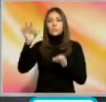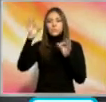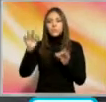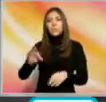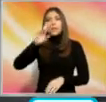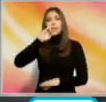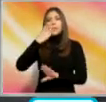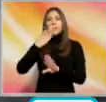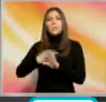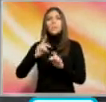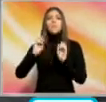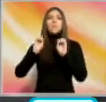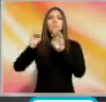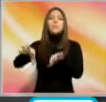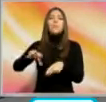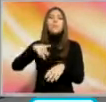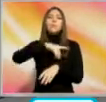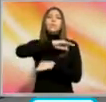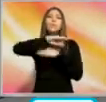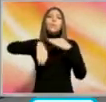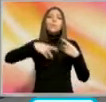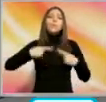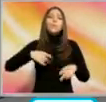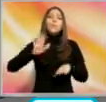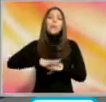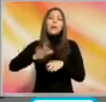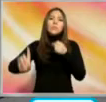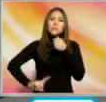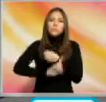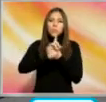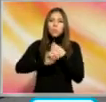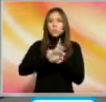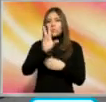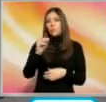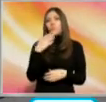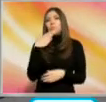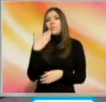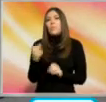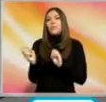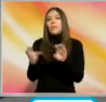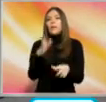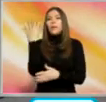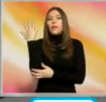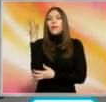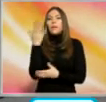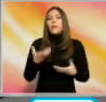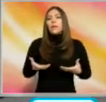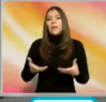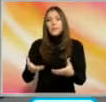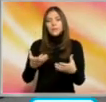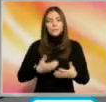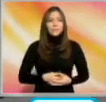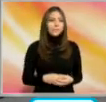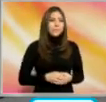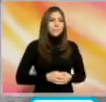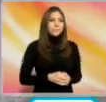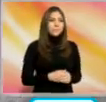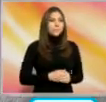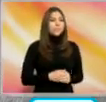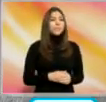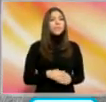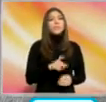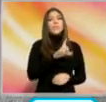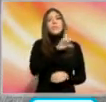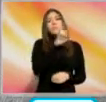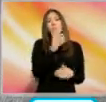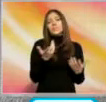y nos deja el problema a todos y es una, pues no está bien dejar los arbolitos tirados en la calle. Muy bien, antes de entrar